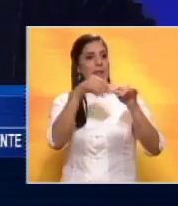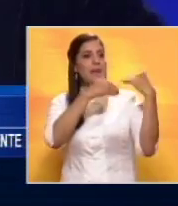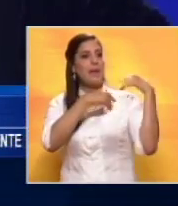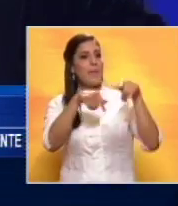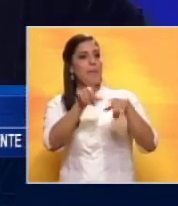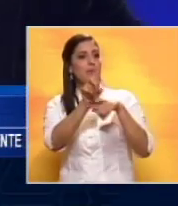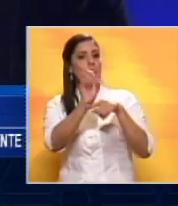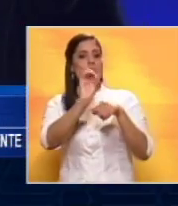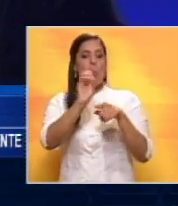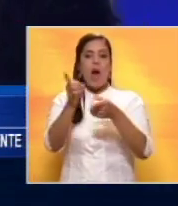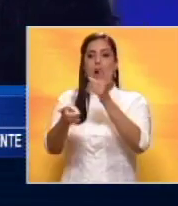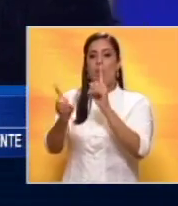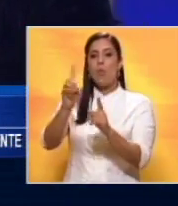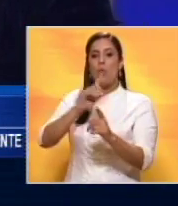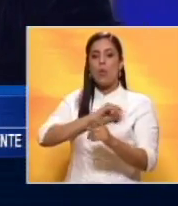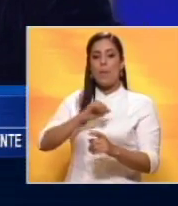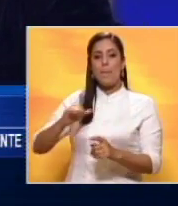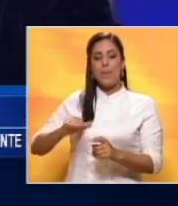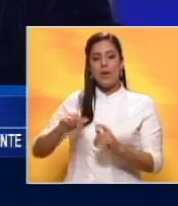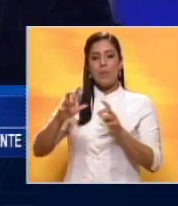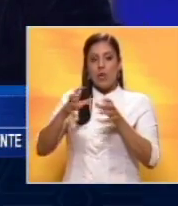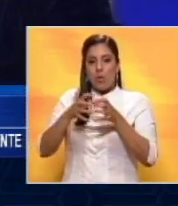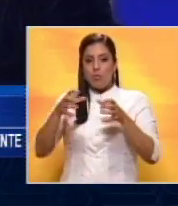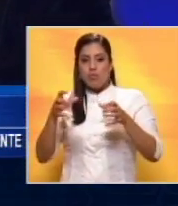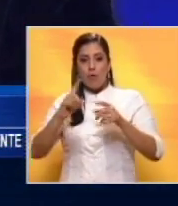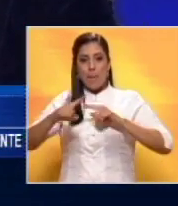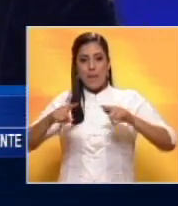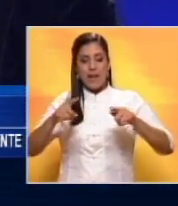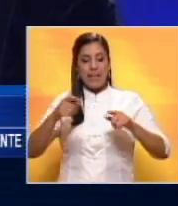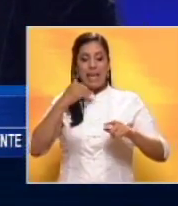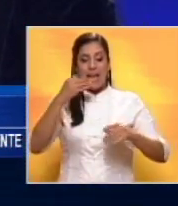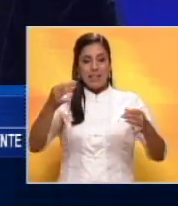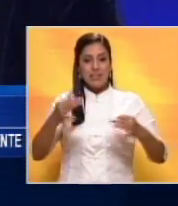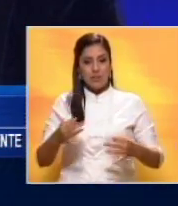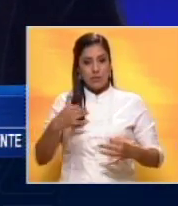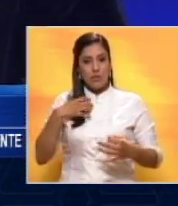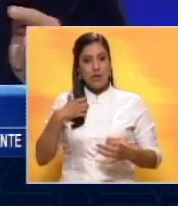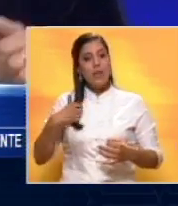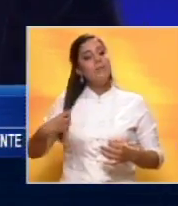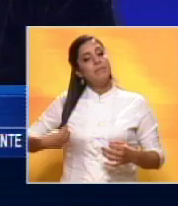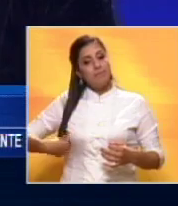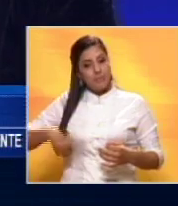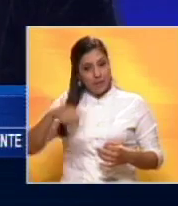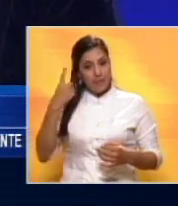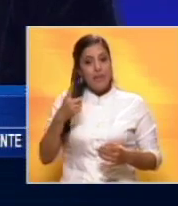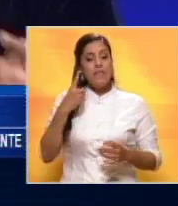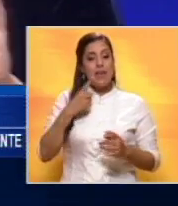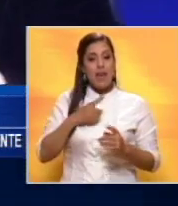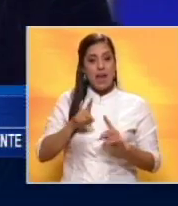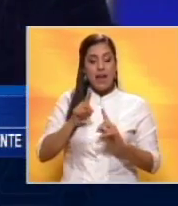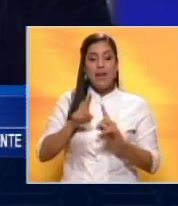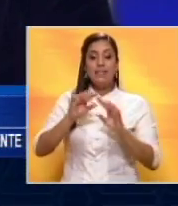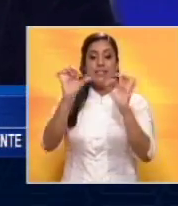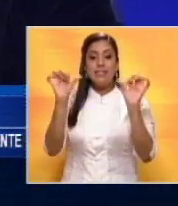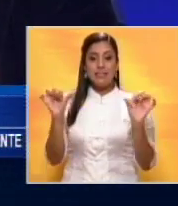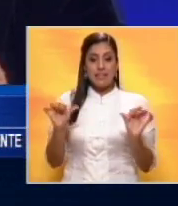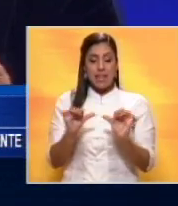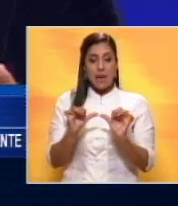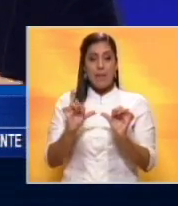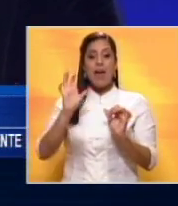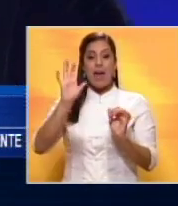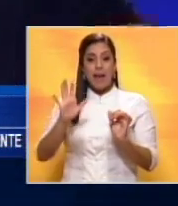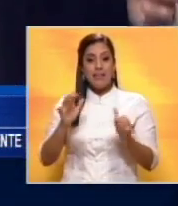Nacional o sean algunos poderes fácticos que puedan dirimir esa controversia en cuanto a las garantías. Tiene que existir dentro de esos sistemas